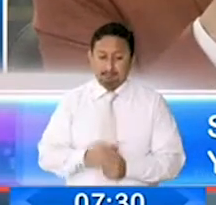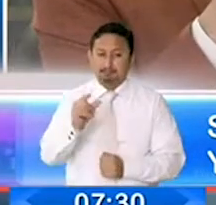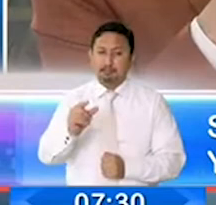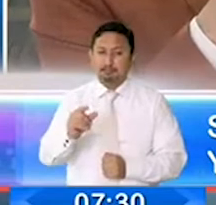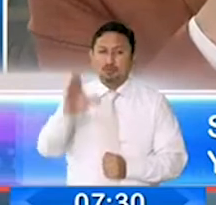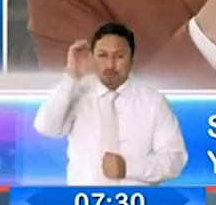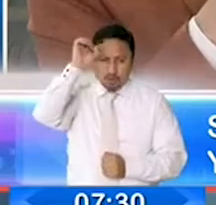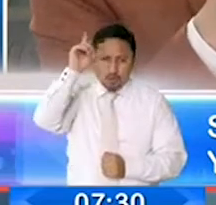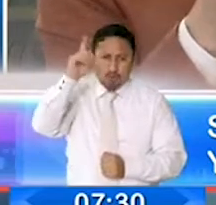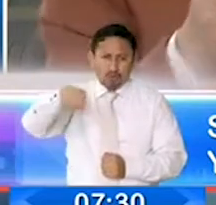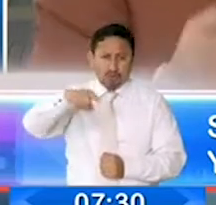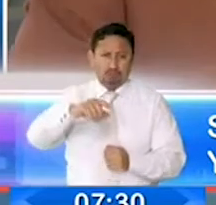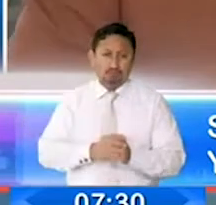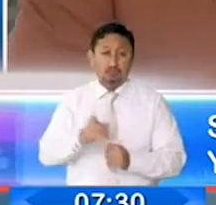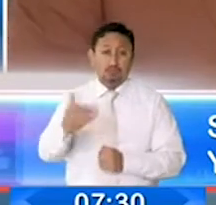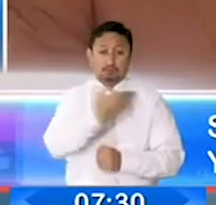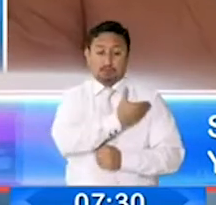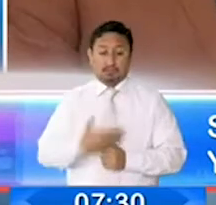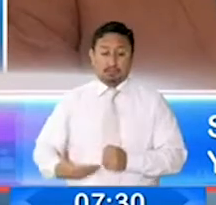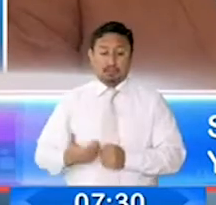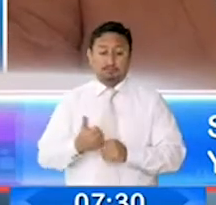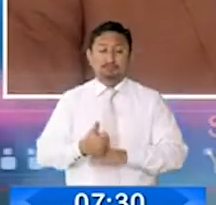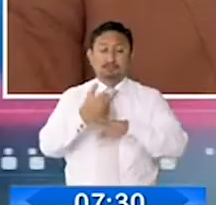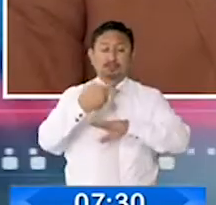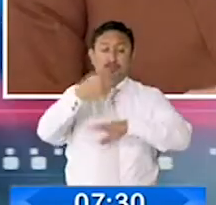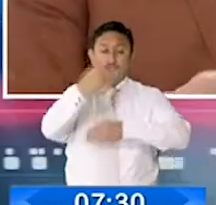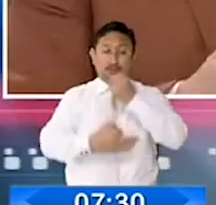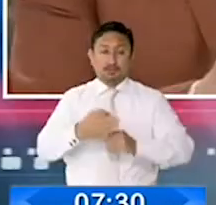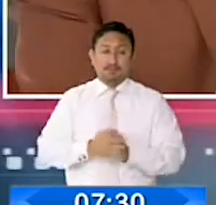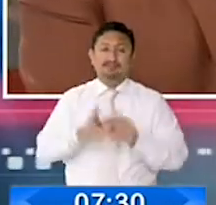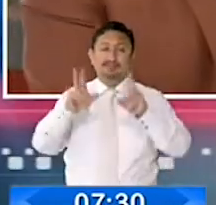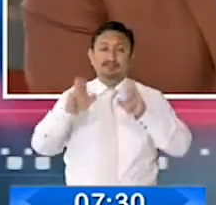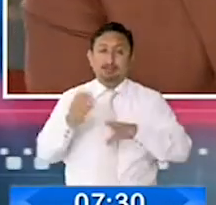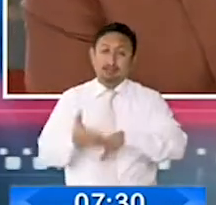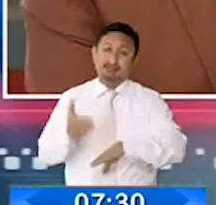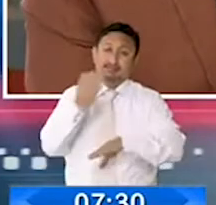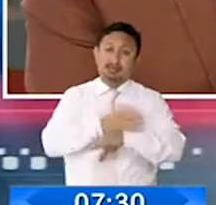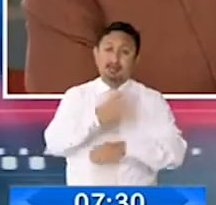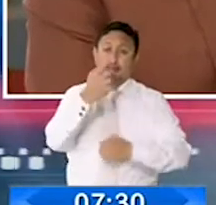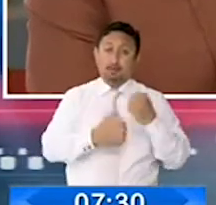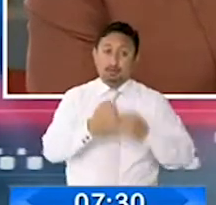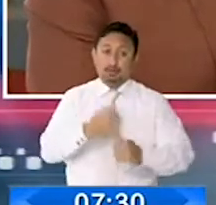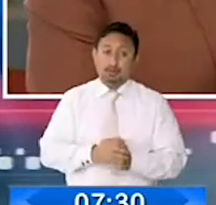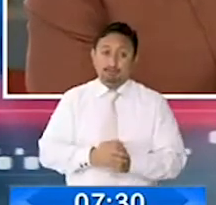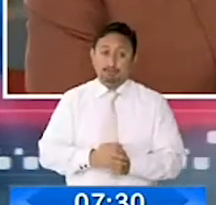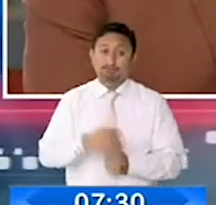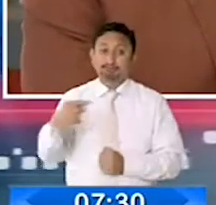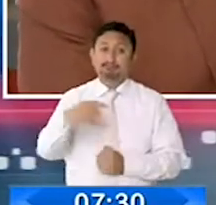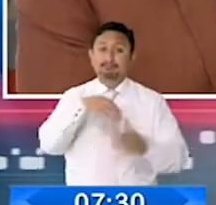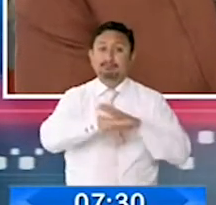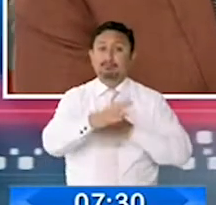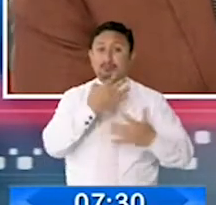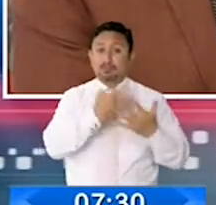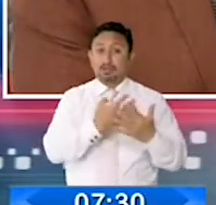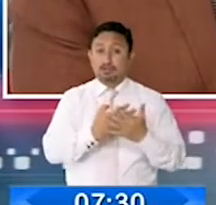un comentario, un criterio suyo como presidente de la Corte Nacional de Justicia referente a los hechos acaecidos en las últimas horas en las